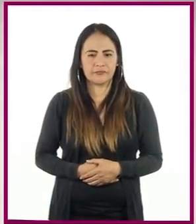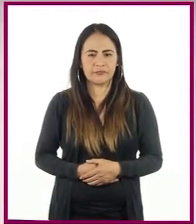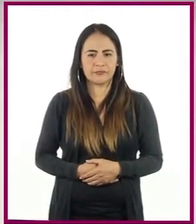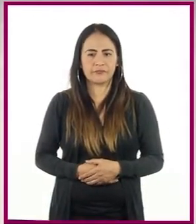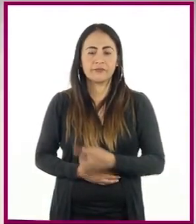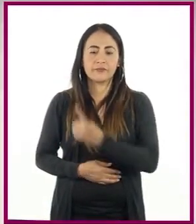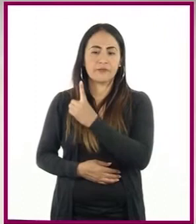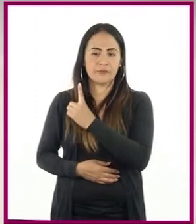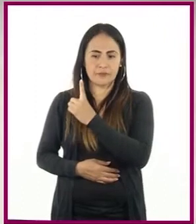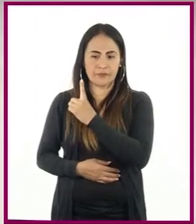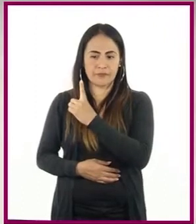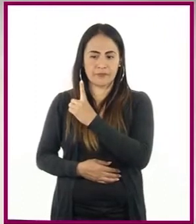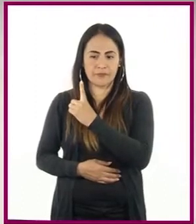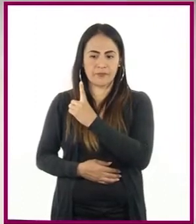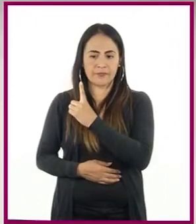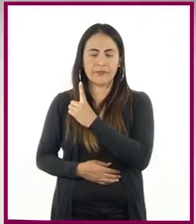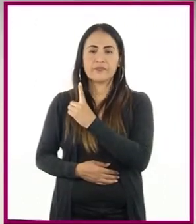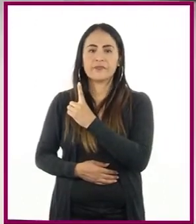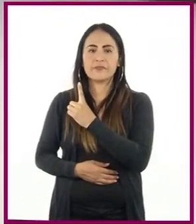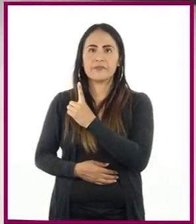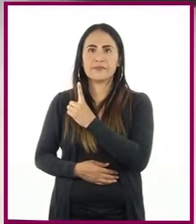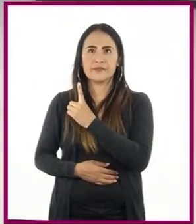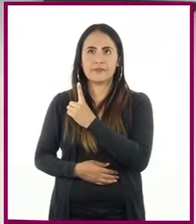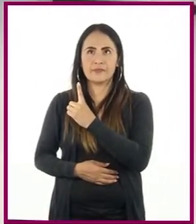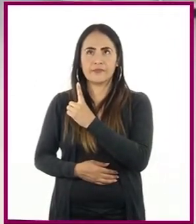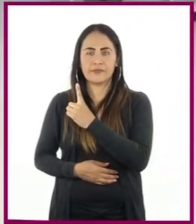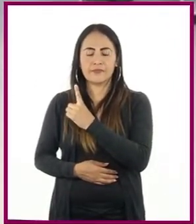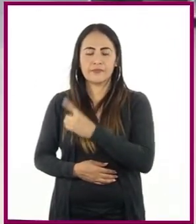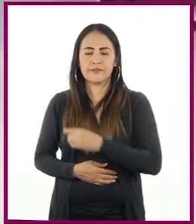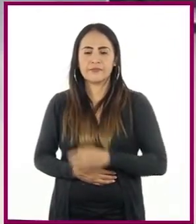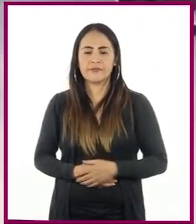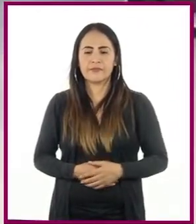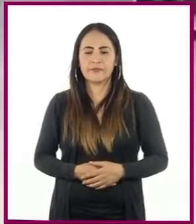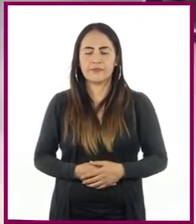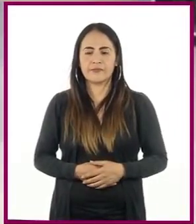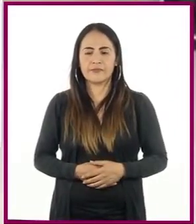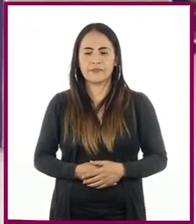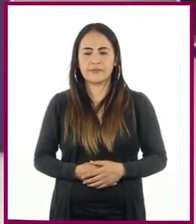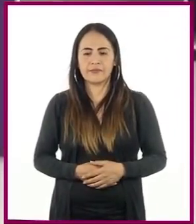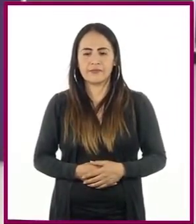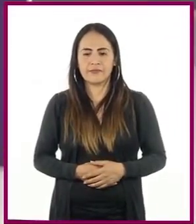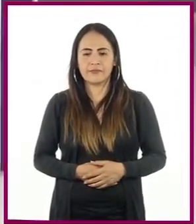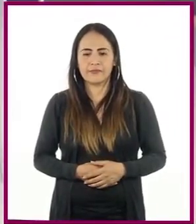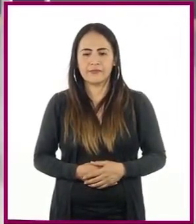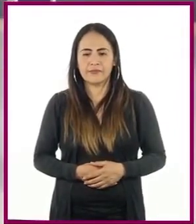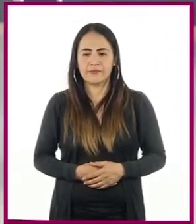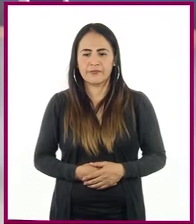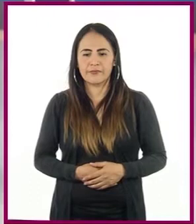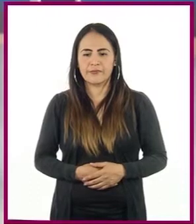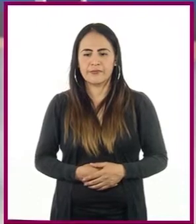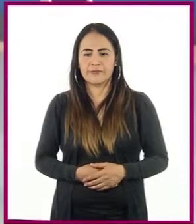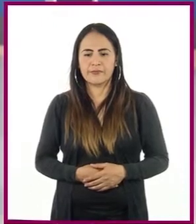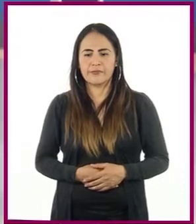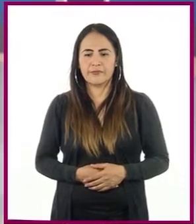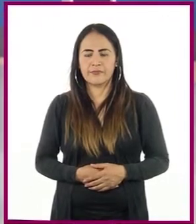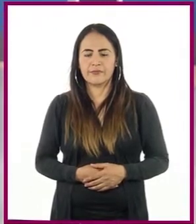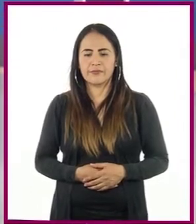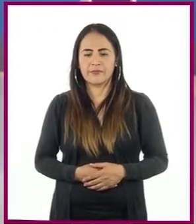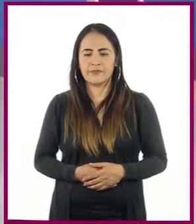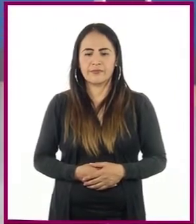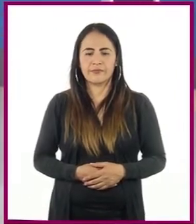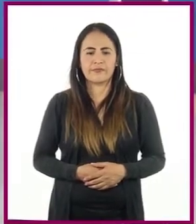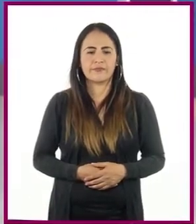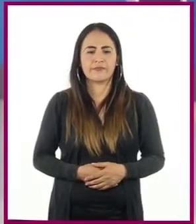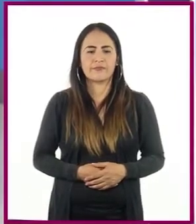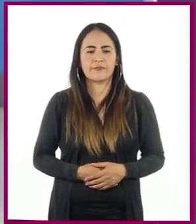Para 1964, el Viet Cong se había apoderado de la mayor parte de Vietnam del Sur y estaban a punto de ocupar